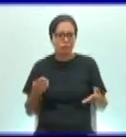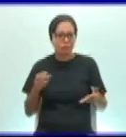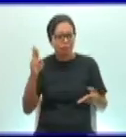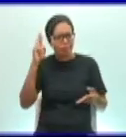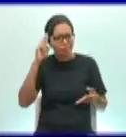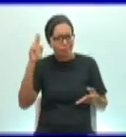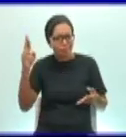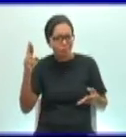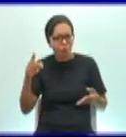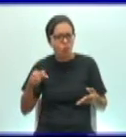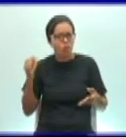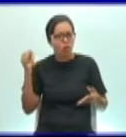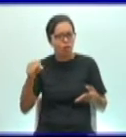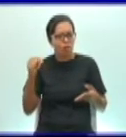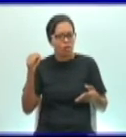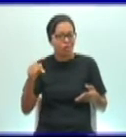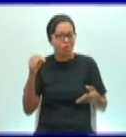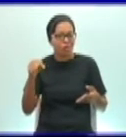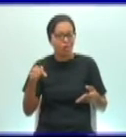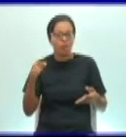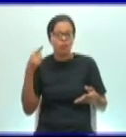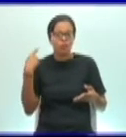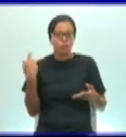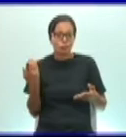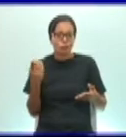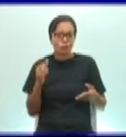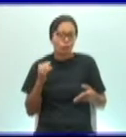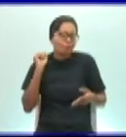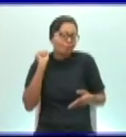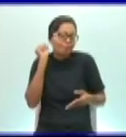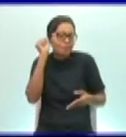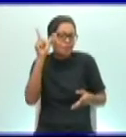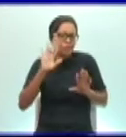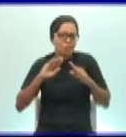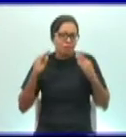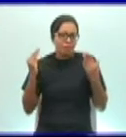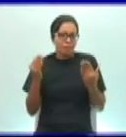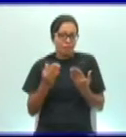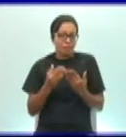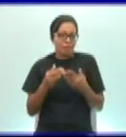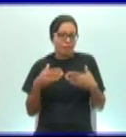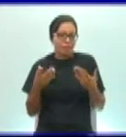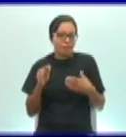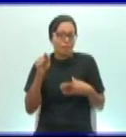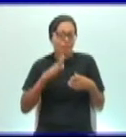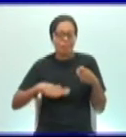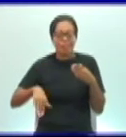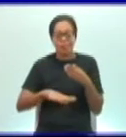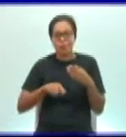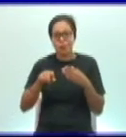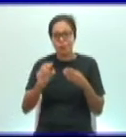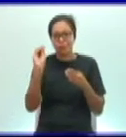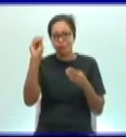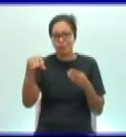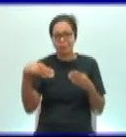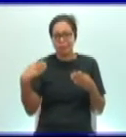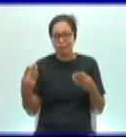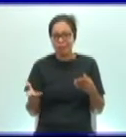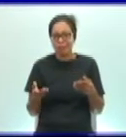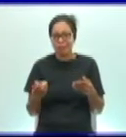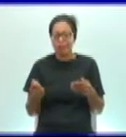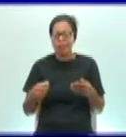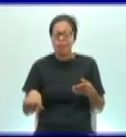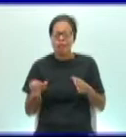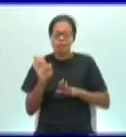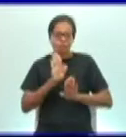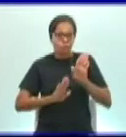él insistimos. Yo les doy una idea general sobre la base de lo que ustedes ya conocen. Es el alegato de autodefensa devenido en programa de